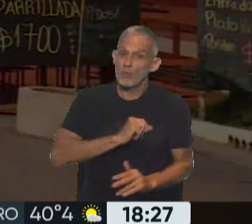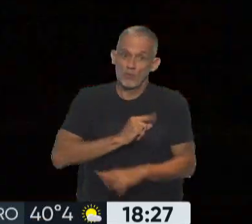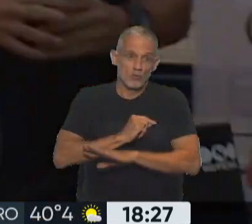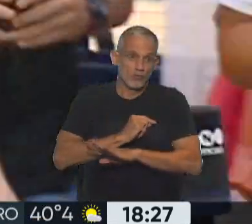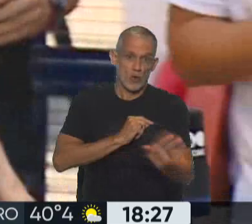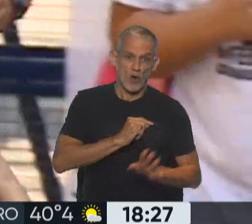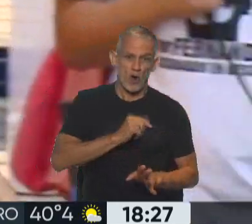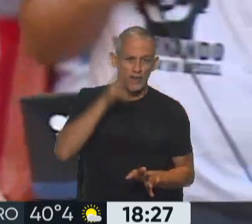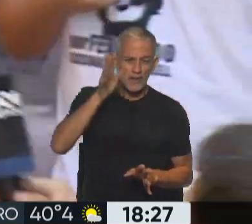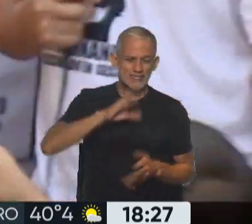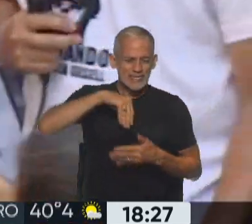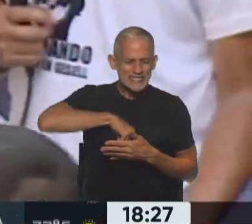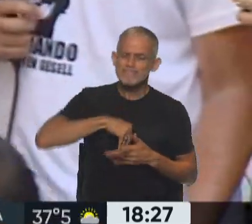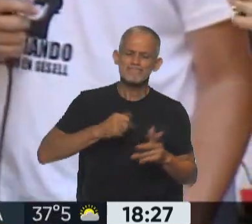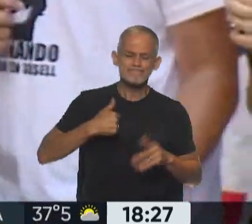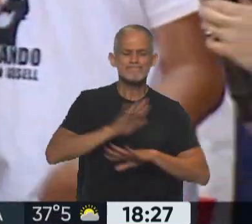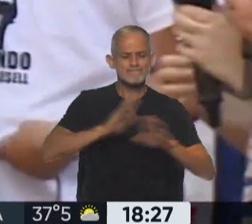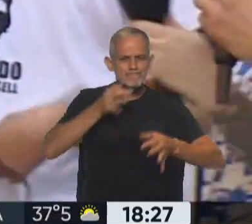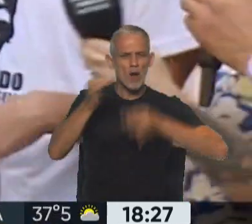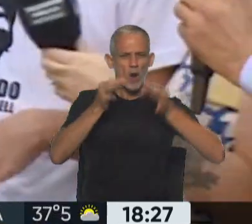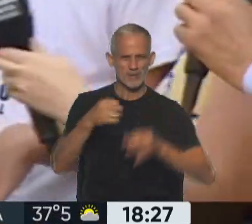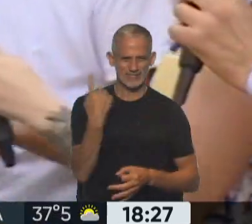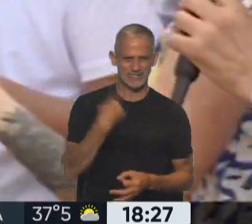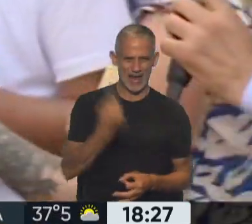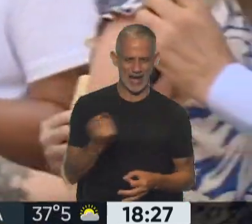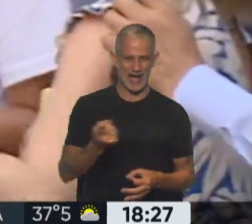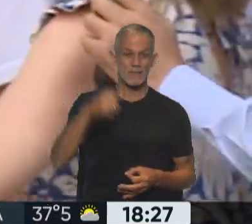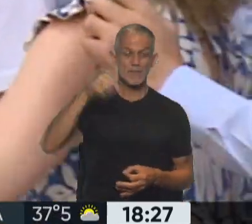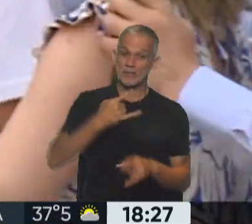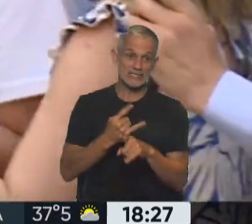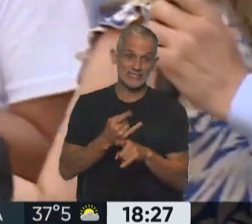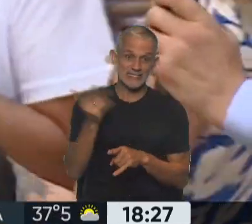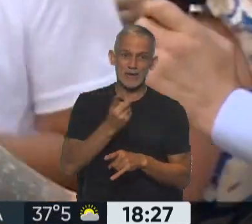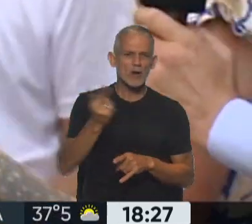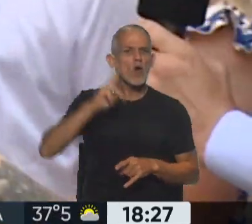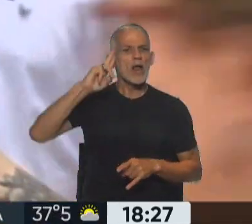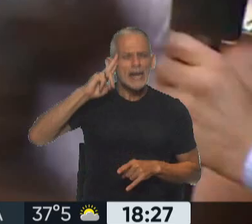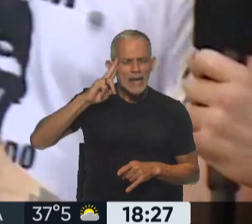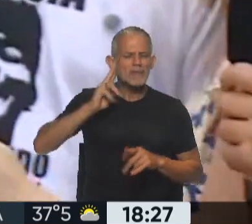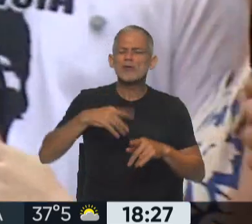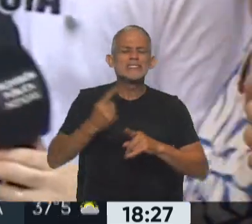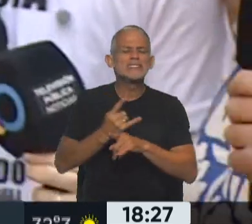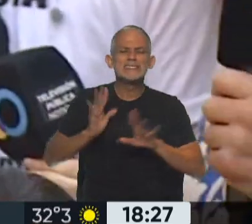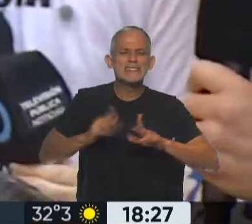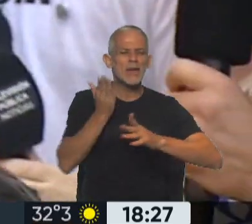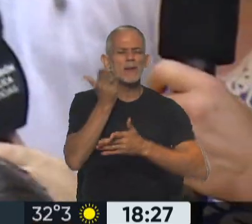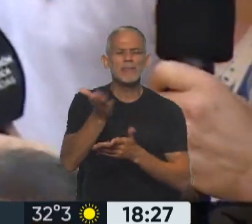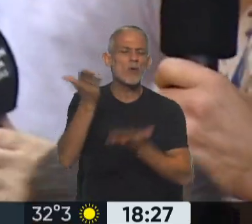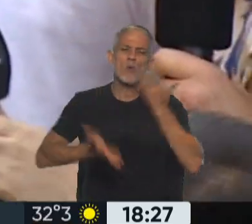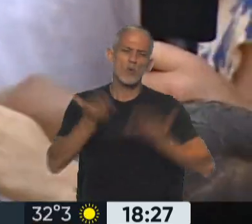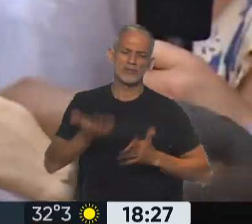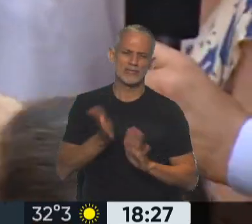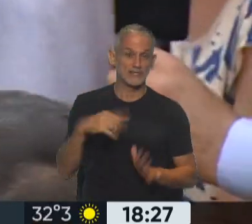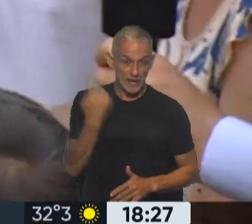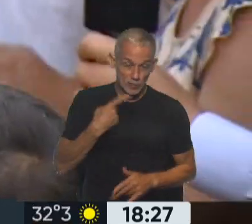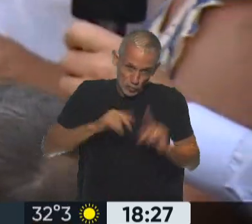que llevan adentro, decidieron conversar con nosotros, siempre respetuosos, siempre pidiendo justicia, y